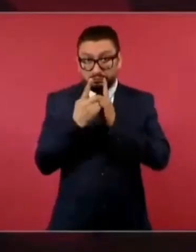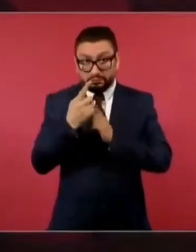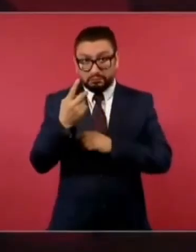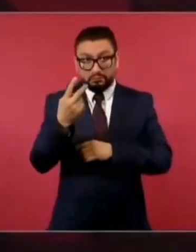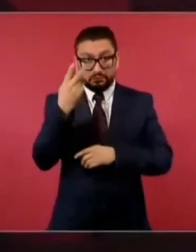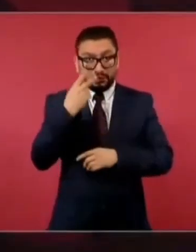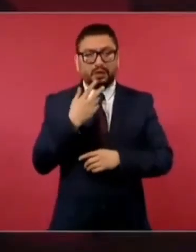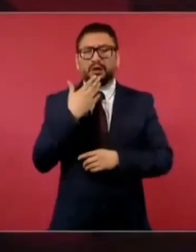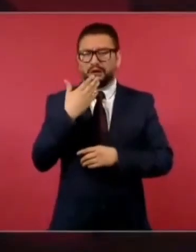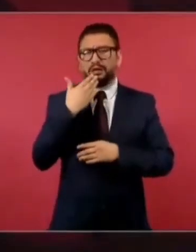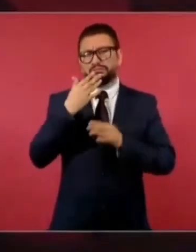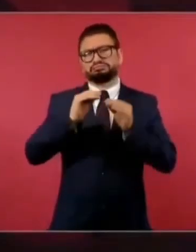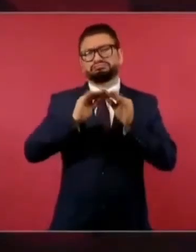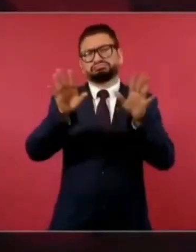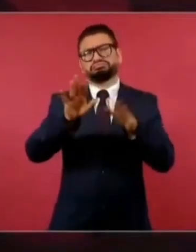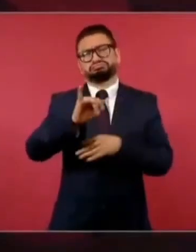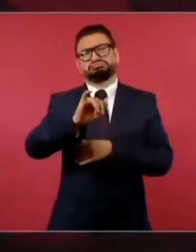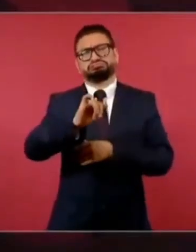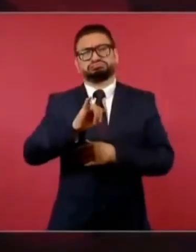que la vería,